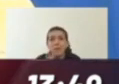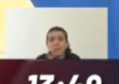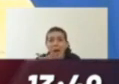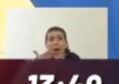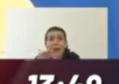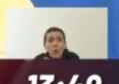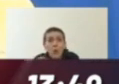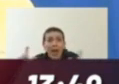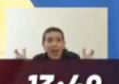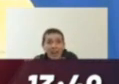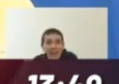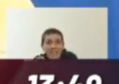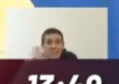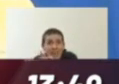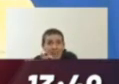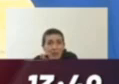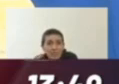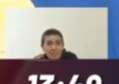problema.